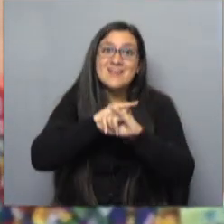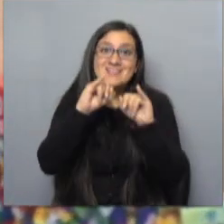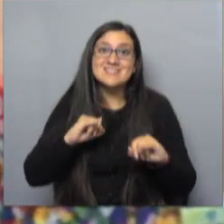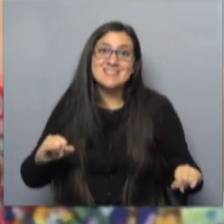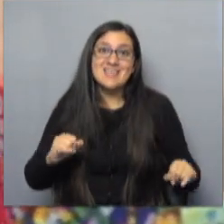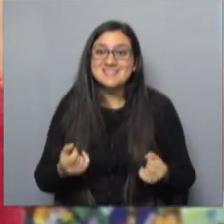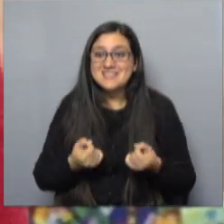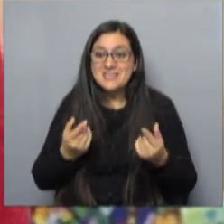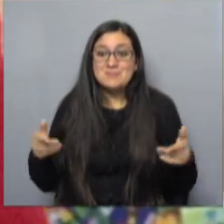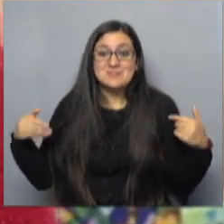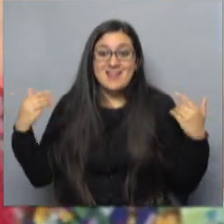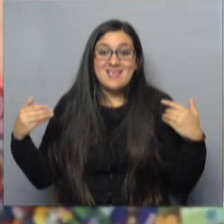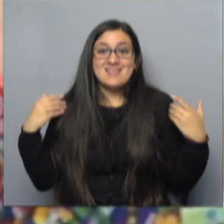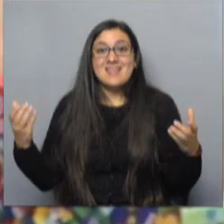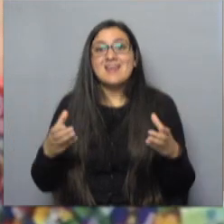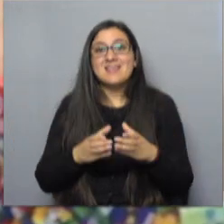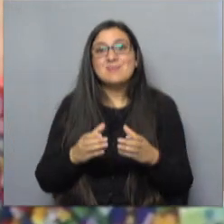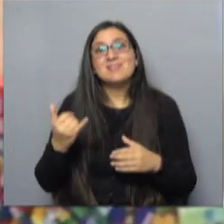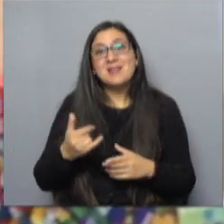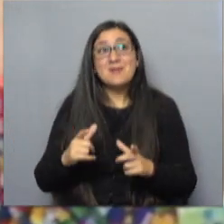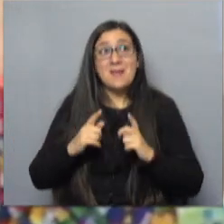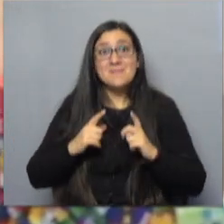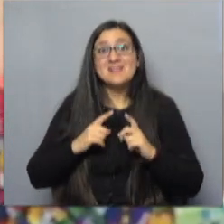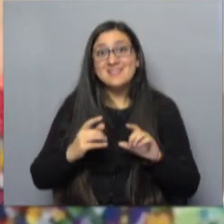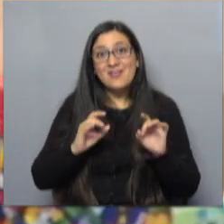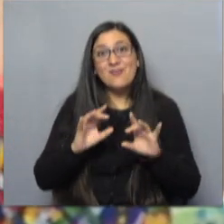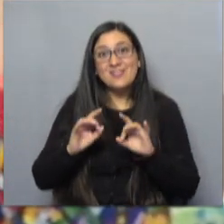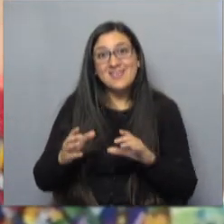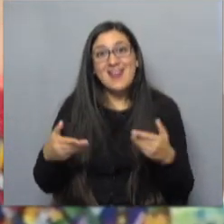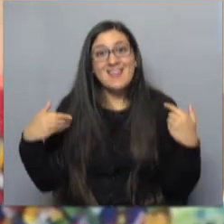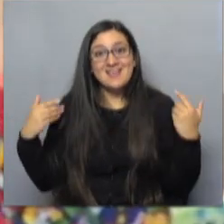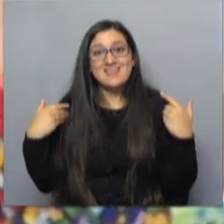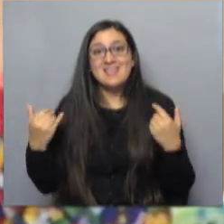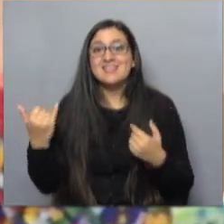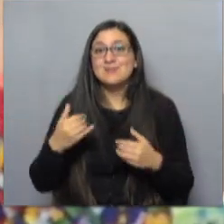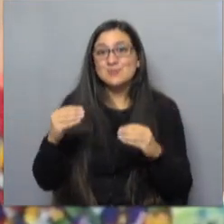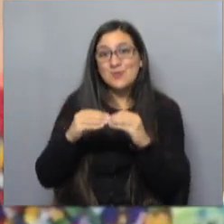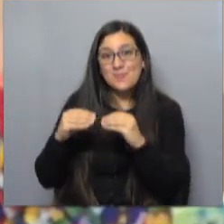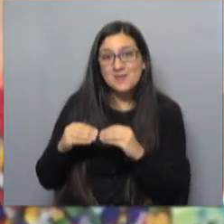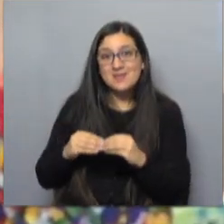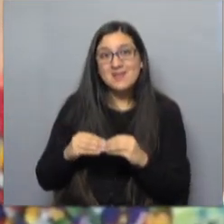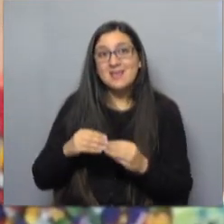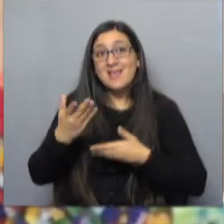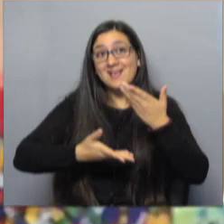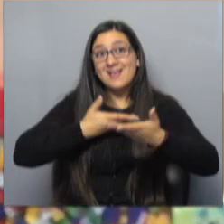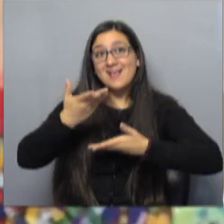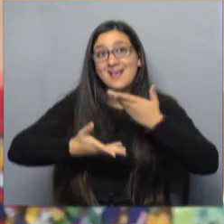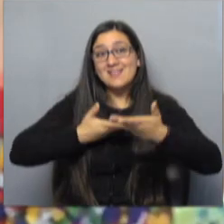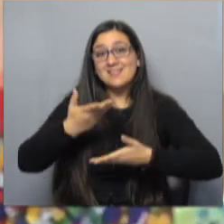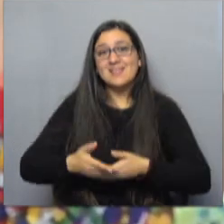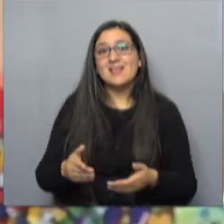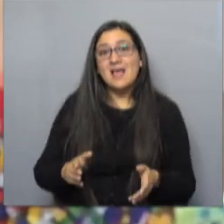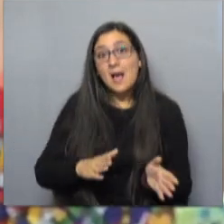producimos alegría dentro del equipo, tenemos la esperanza de contagiarla. Y tenemos una compañera que es cantante, más allá de